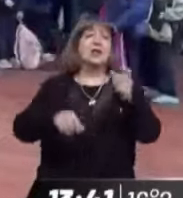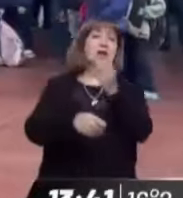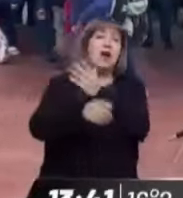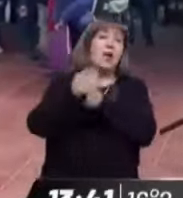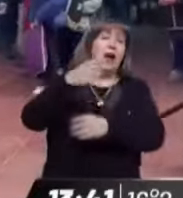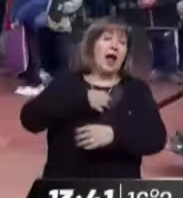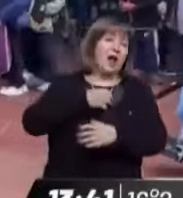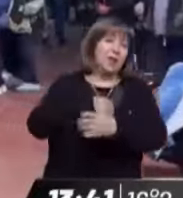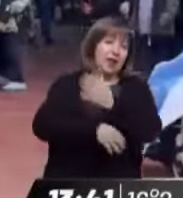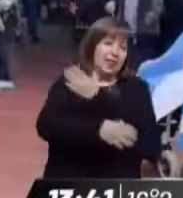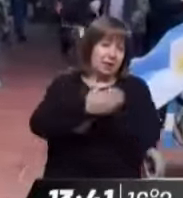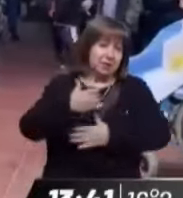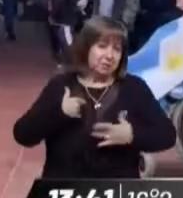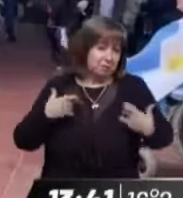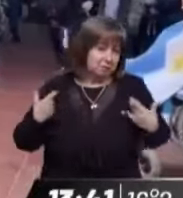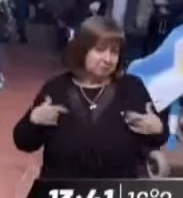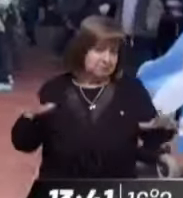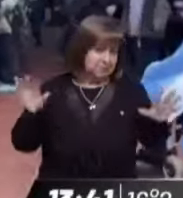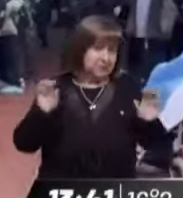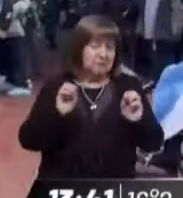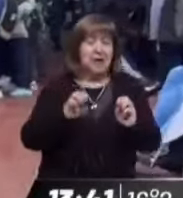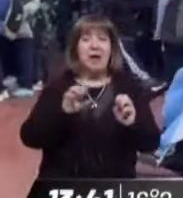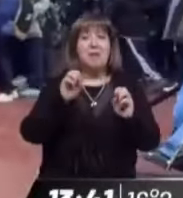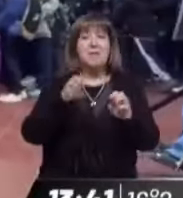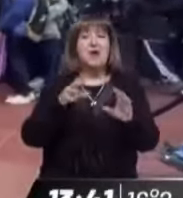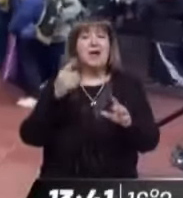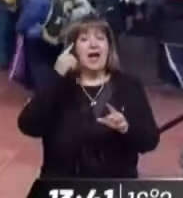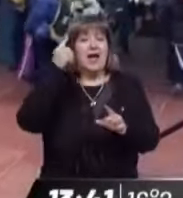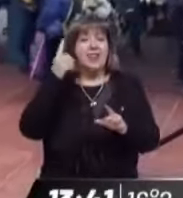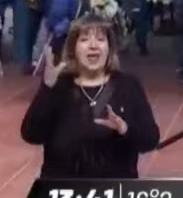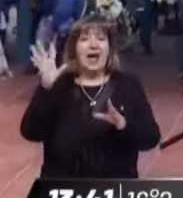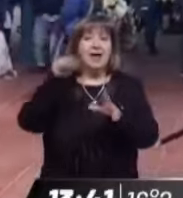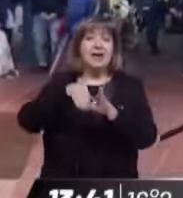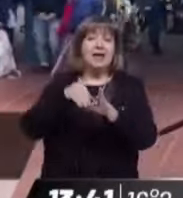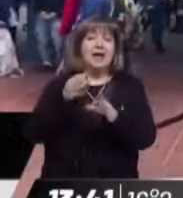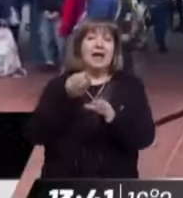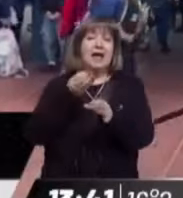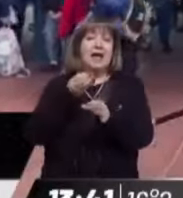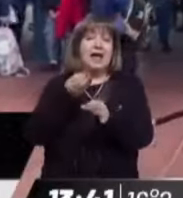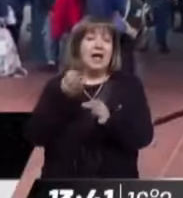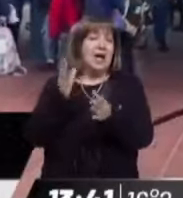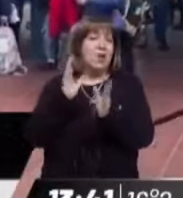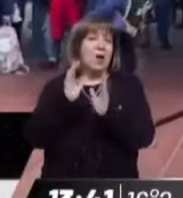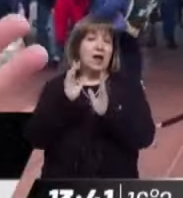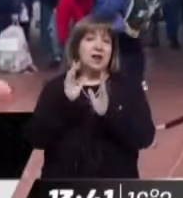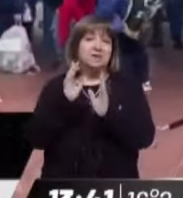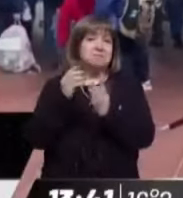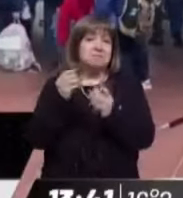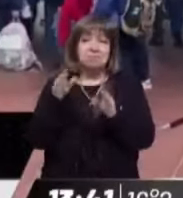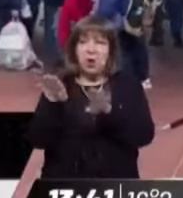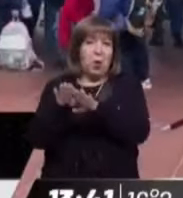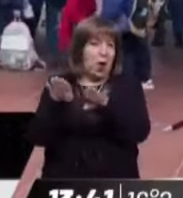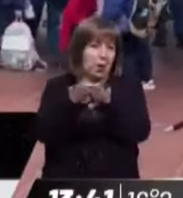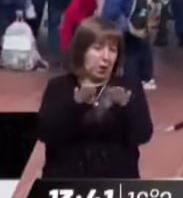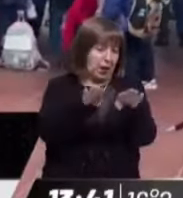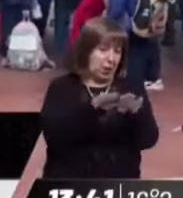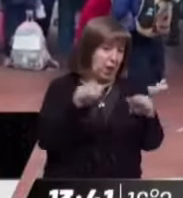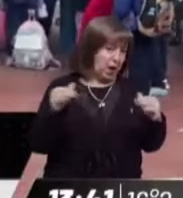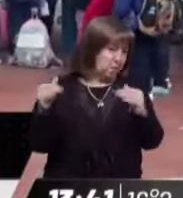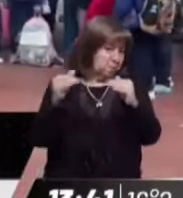discapacidad que viene a una escuela absolutamente normal. ¿Por qué? Porque la idea es que ese chico reciba el mismo trato que cualquier persona. Es la